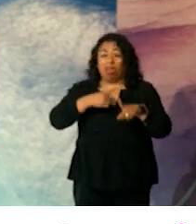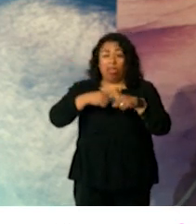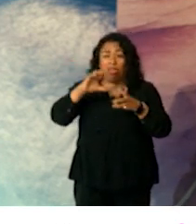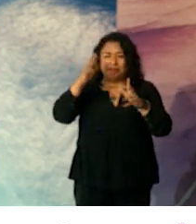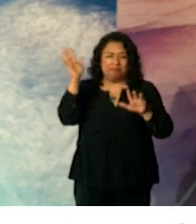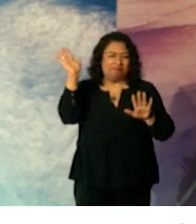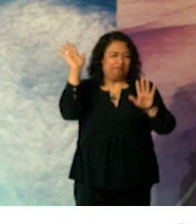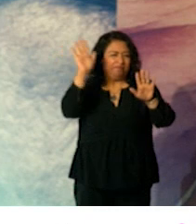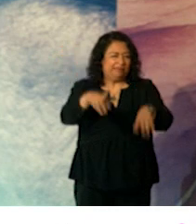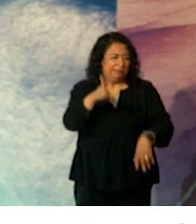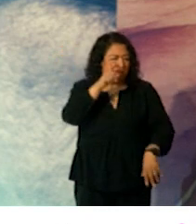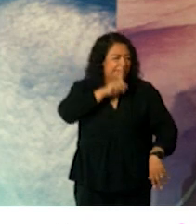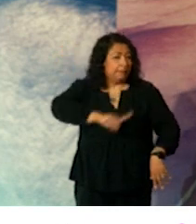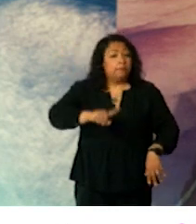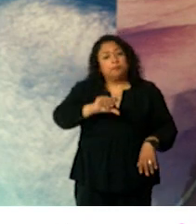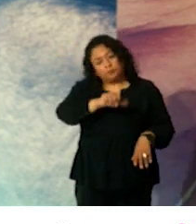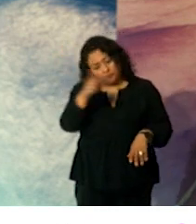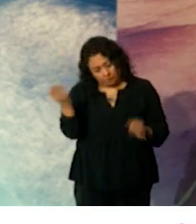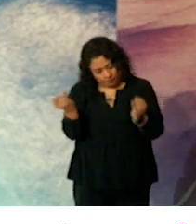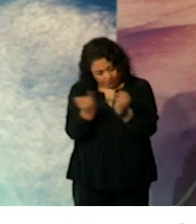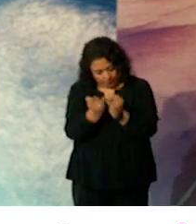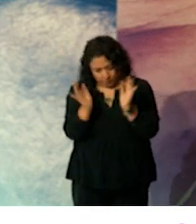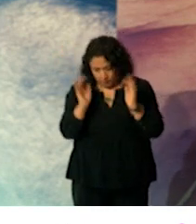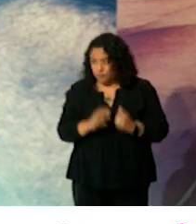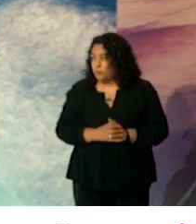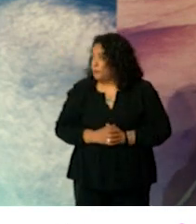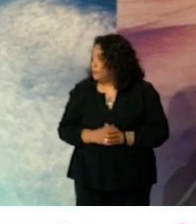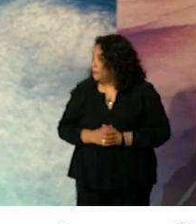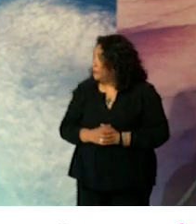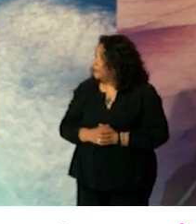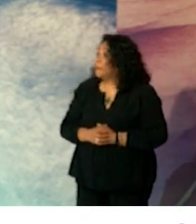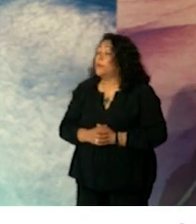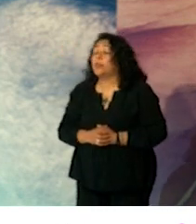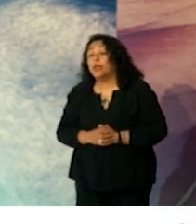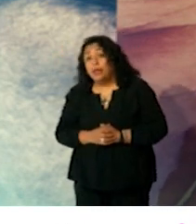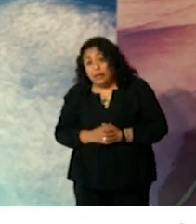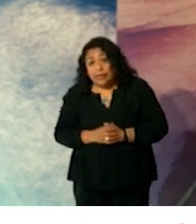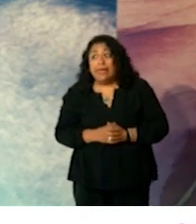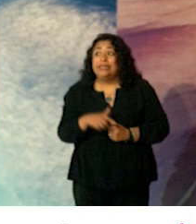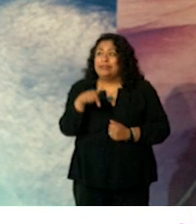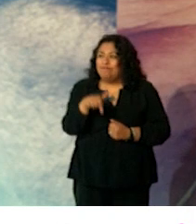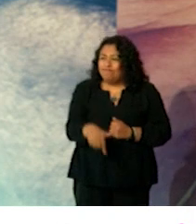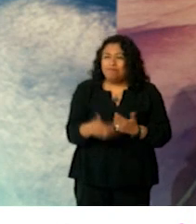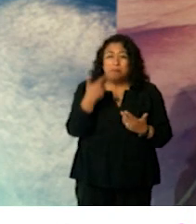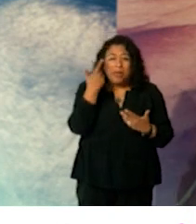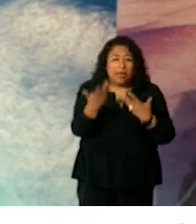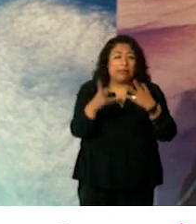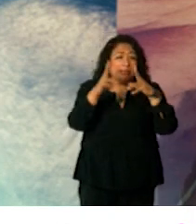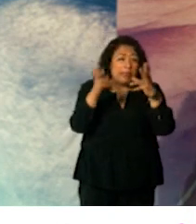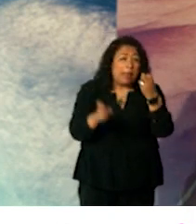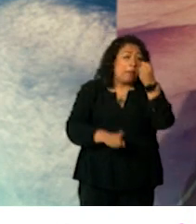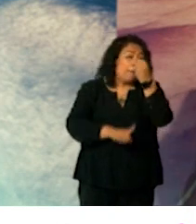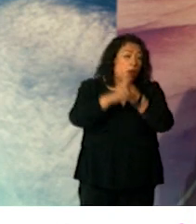climático, y también por otra parte, en que en esta coyuntura política que